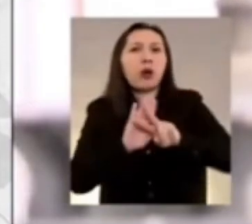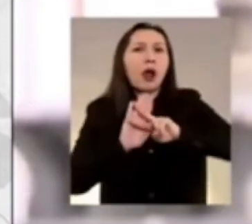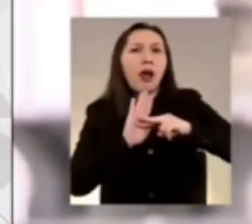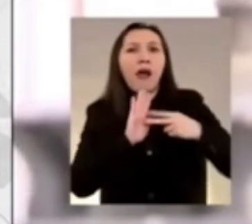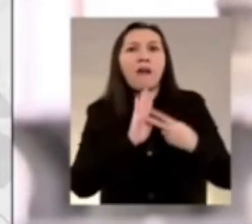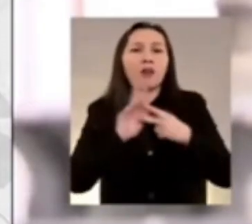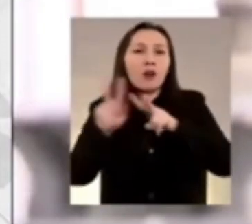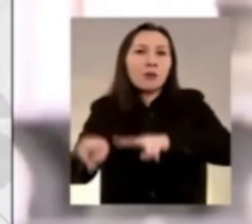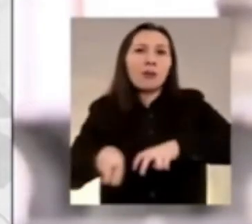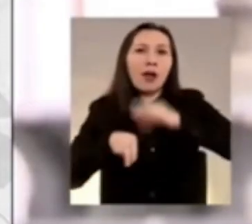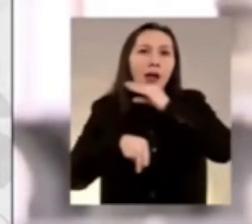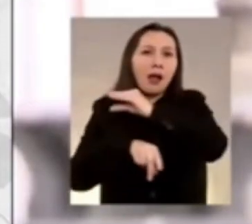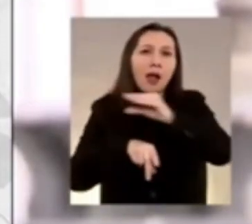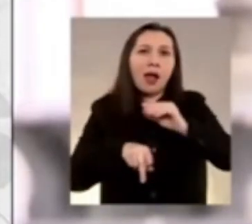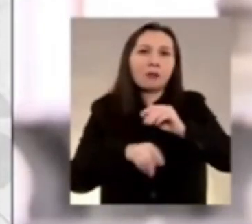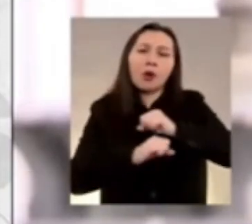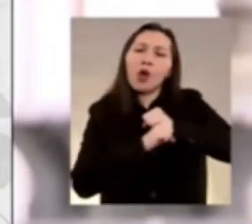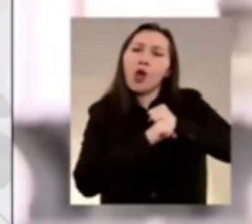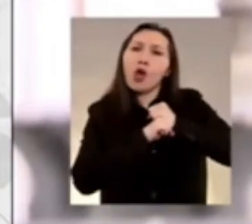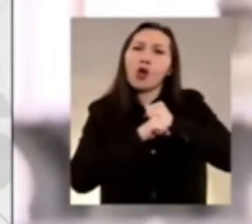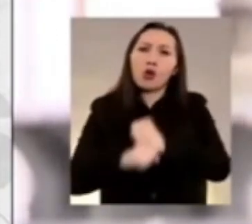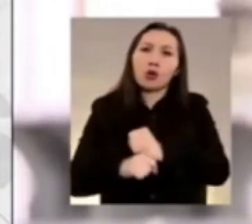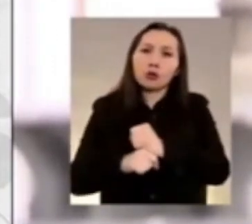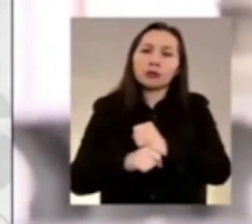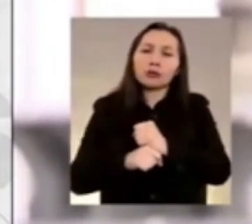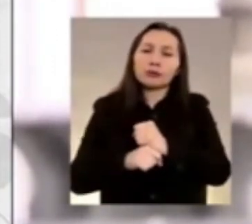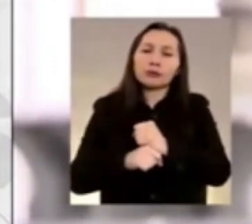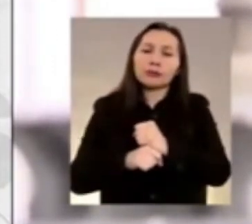reforma agraria, combatió la desaparición.